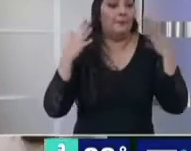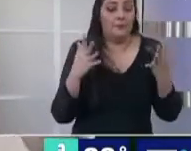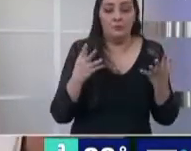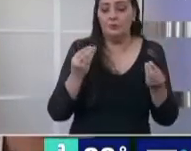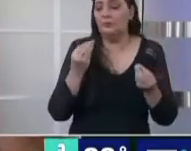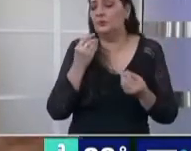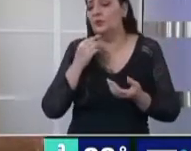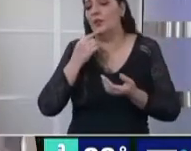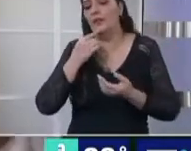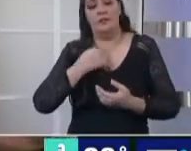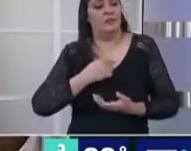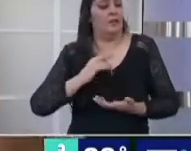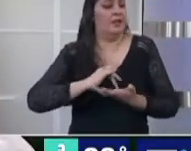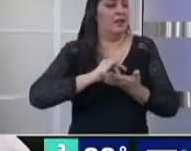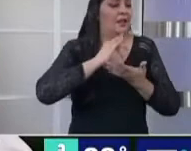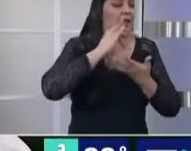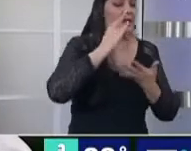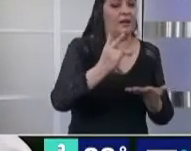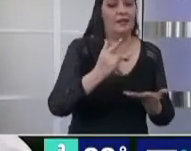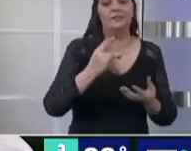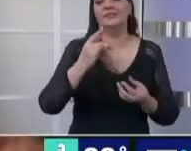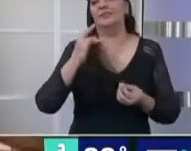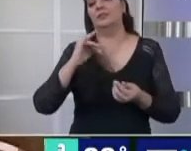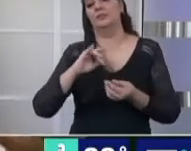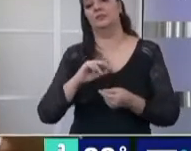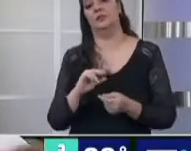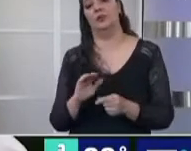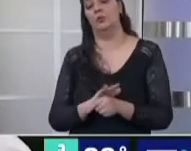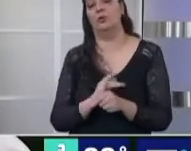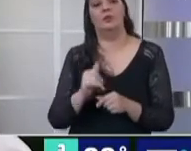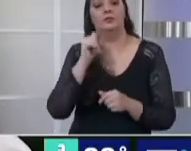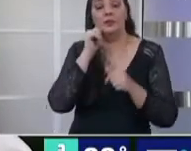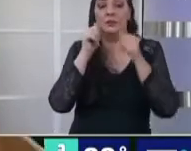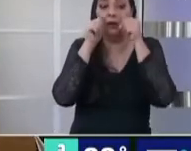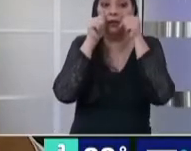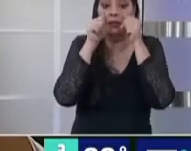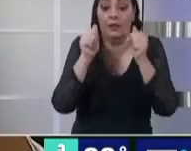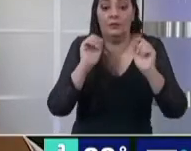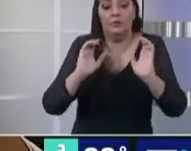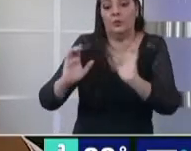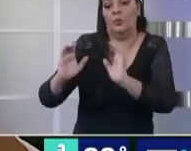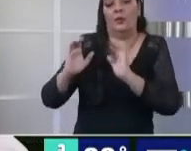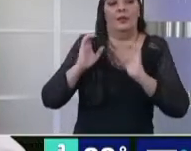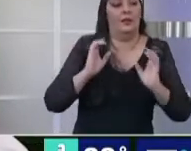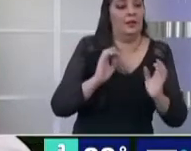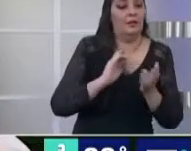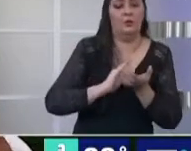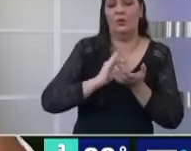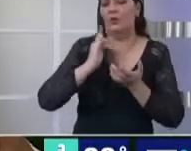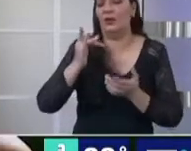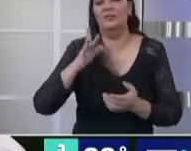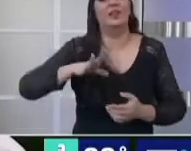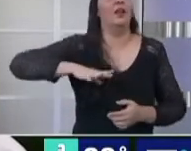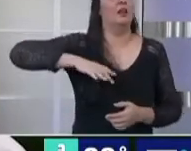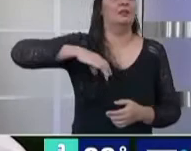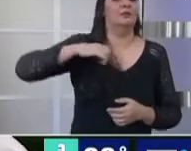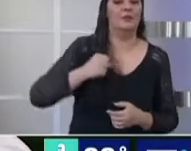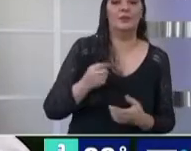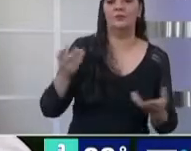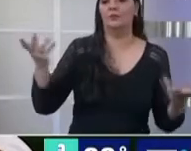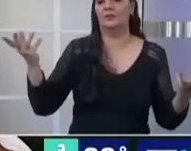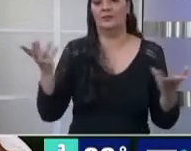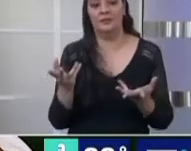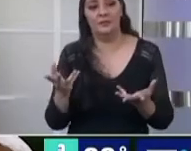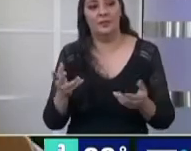dicen gracias doctora, gracias doctor por cuidar nuestra salud, gracias por hacer todo este esfuerzo que están haciendo,